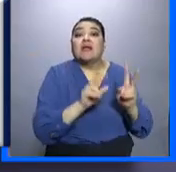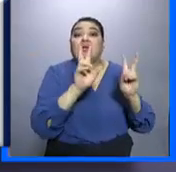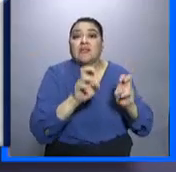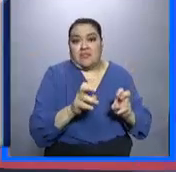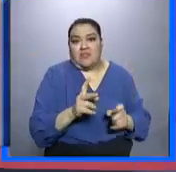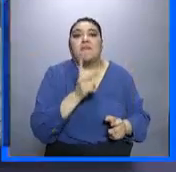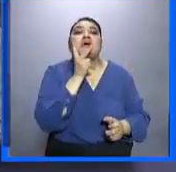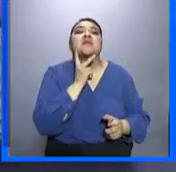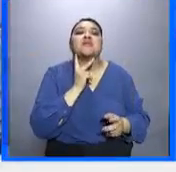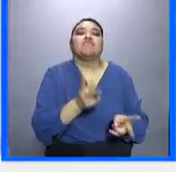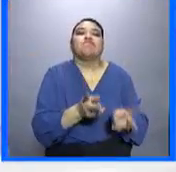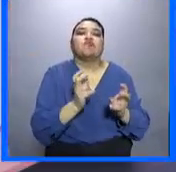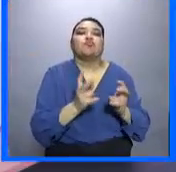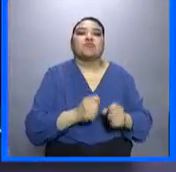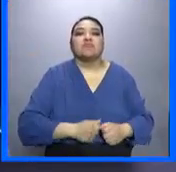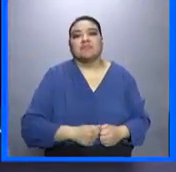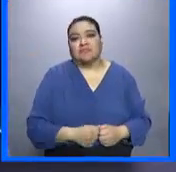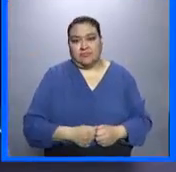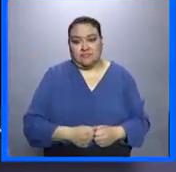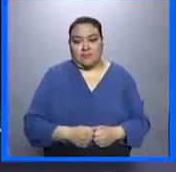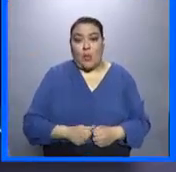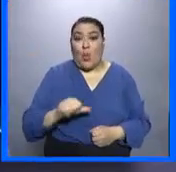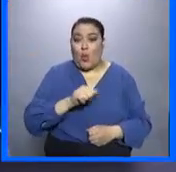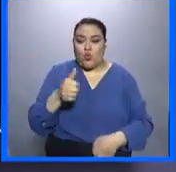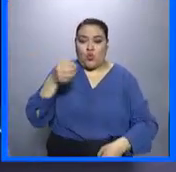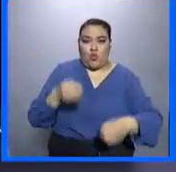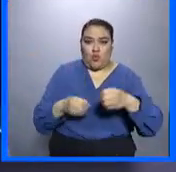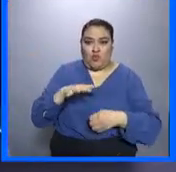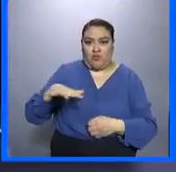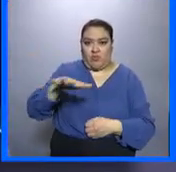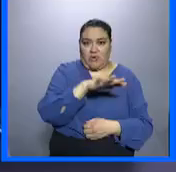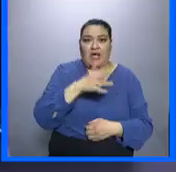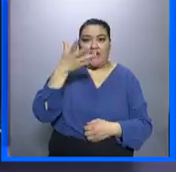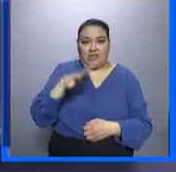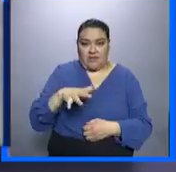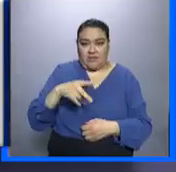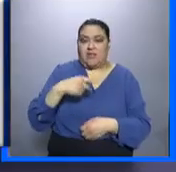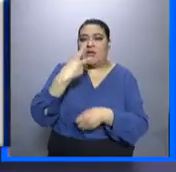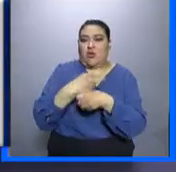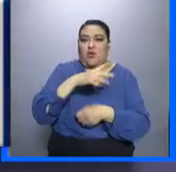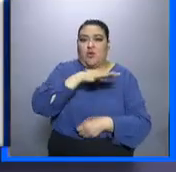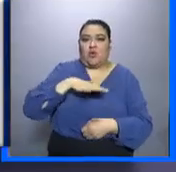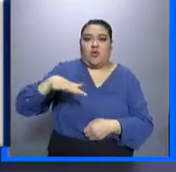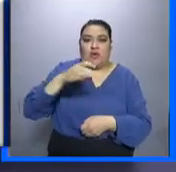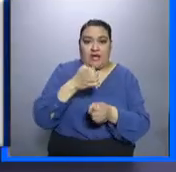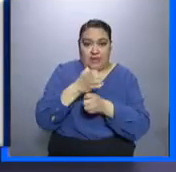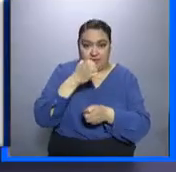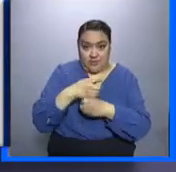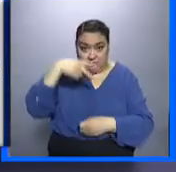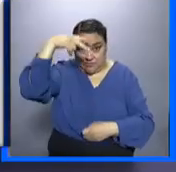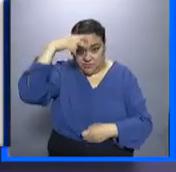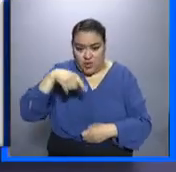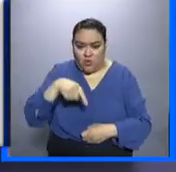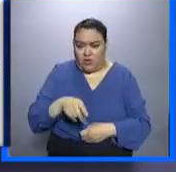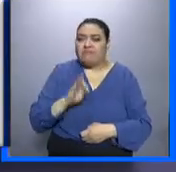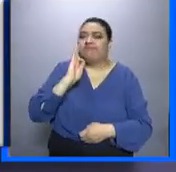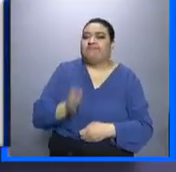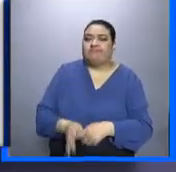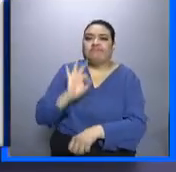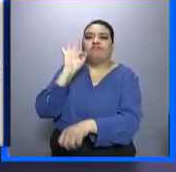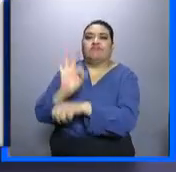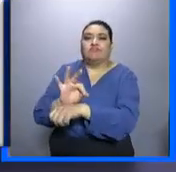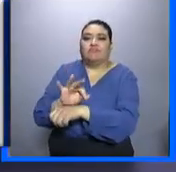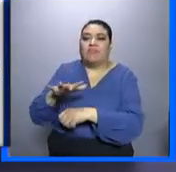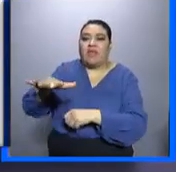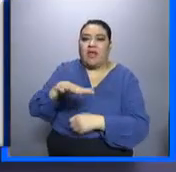huachicol fiscal. El Juzgado 10º de Distrito del Segundo Circuito en el Estado de México otorgó un amparo a los